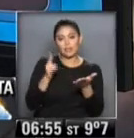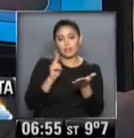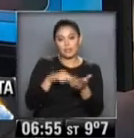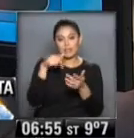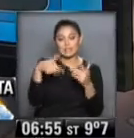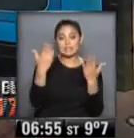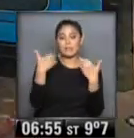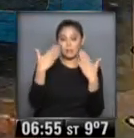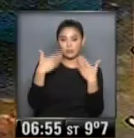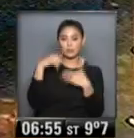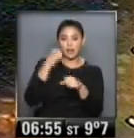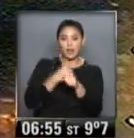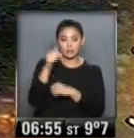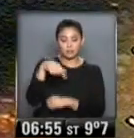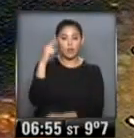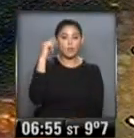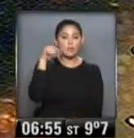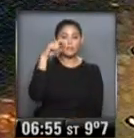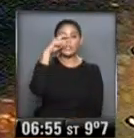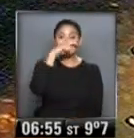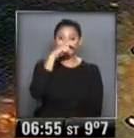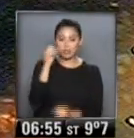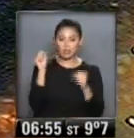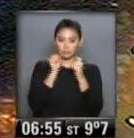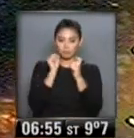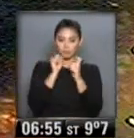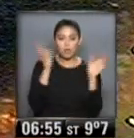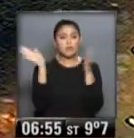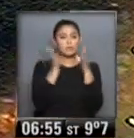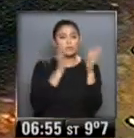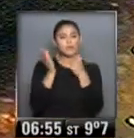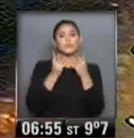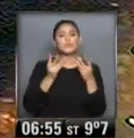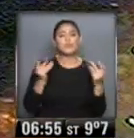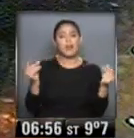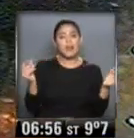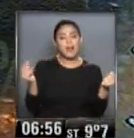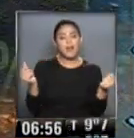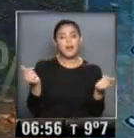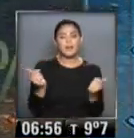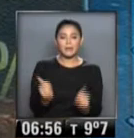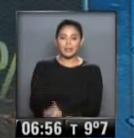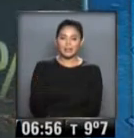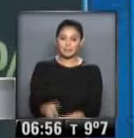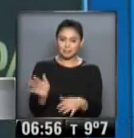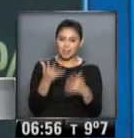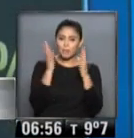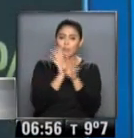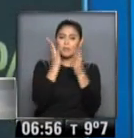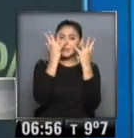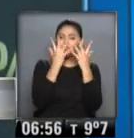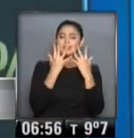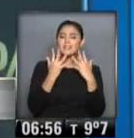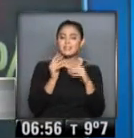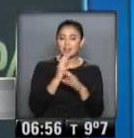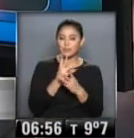temperatura en la ciudad, 9-7, queridos amigos. Apenas una suave brisa, muy suavecita, realmente es una brisa. ¿Y qué nos ponemos, Nadine? Llega